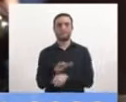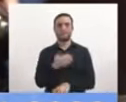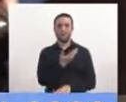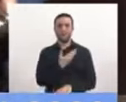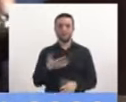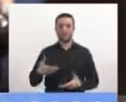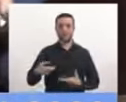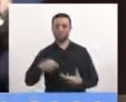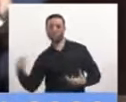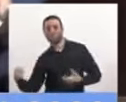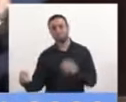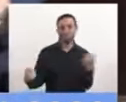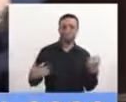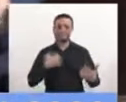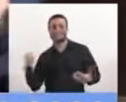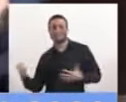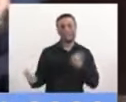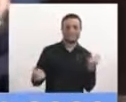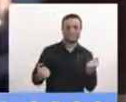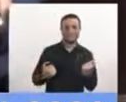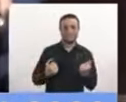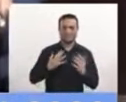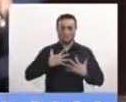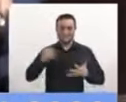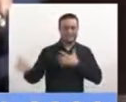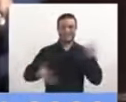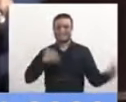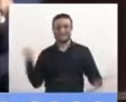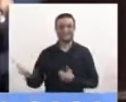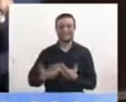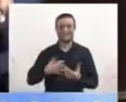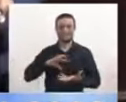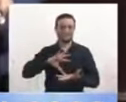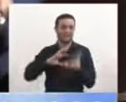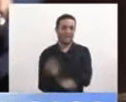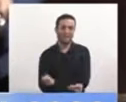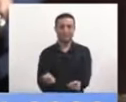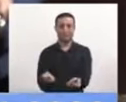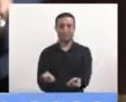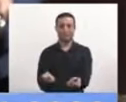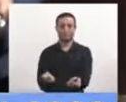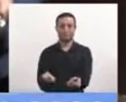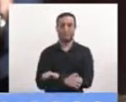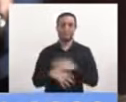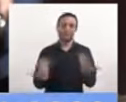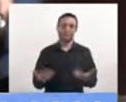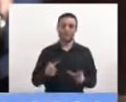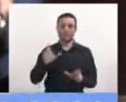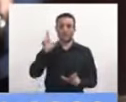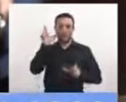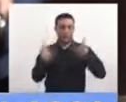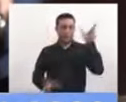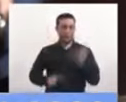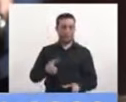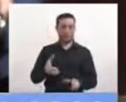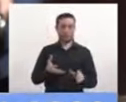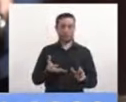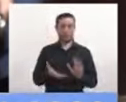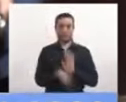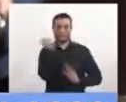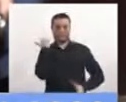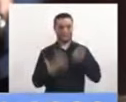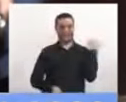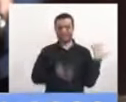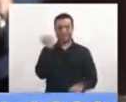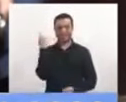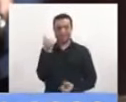Estado, se lo lleva de una u otra manera a su casa y a su bolsillo, y por eso no impacta en la ciudadanía, como decía. Y por ende, no importa cuánto